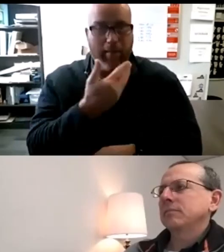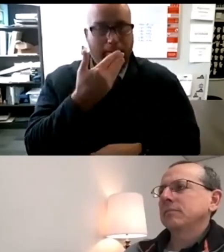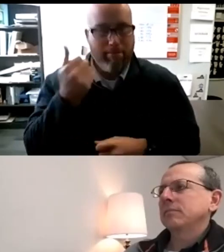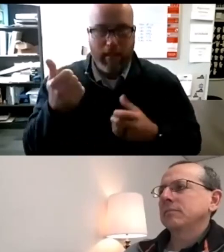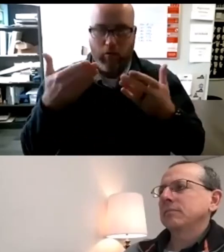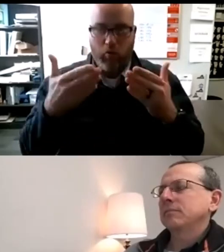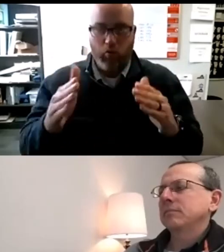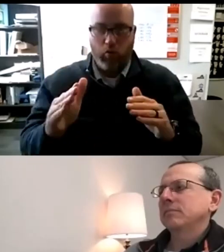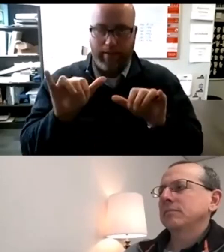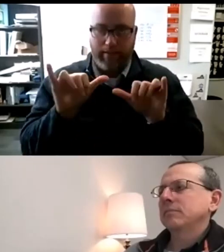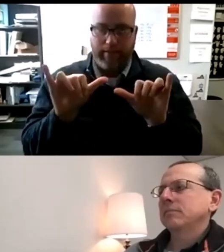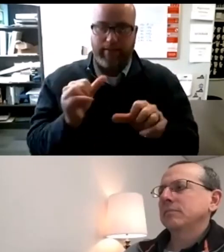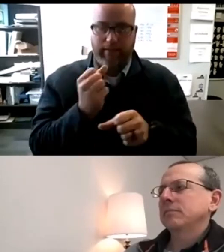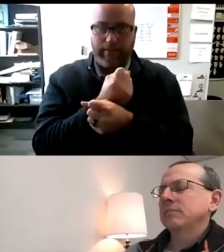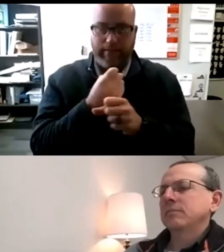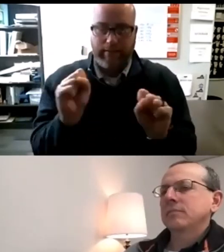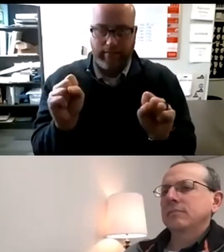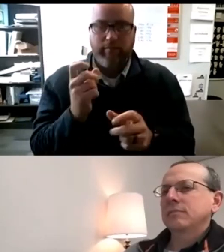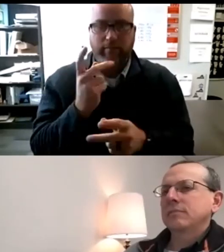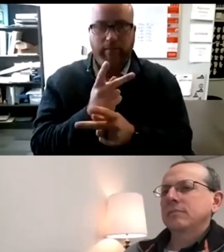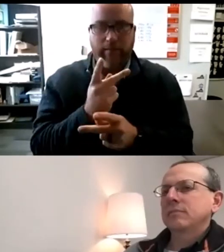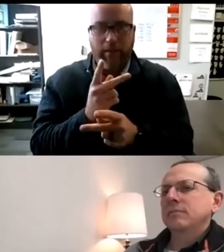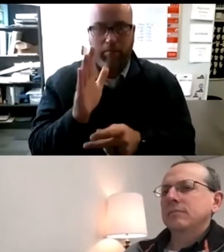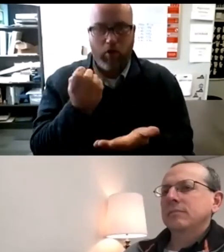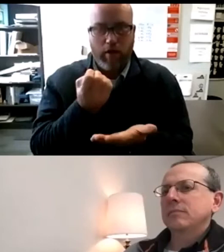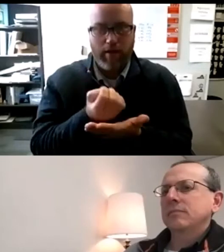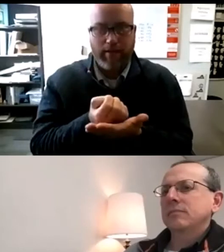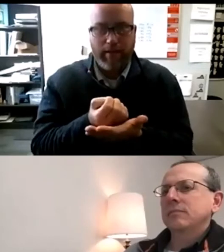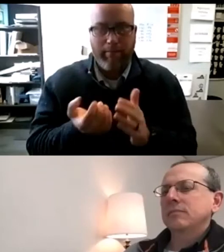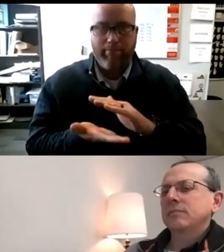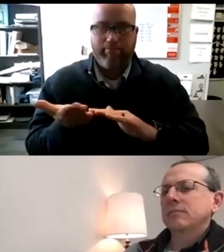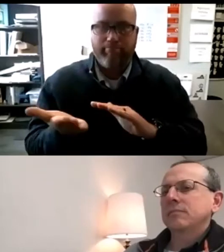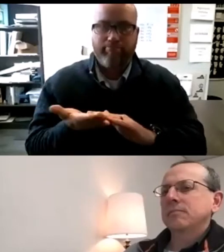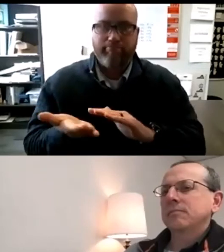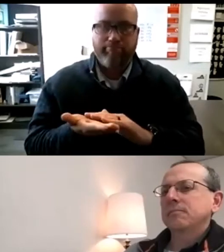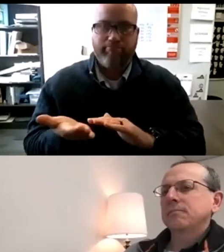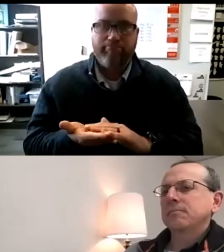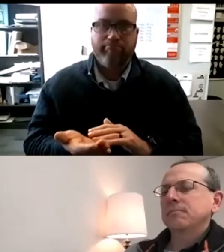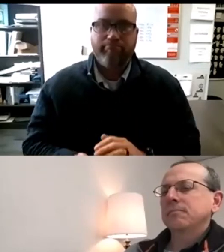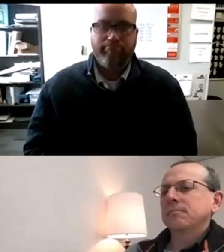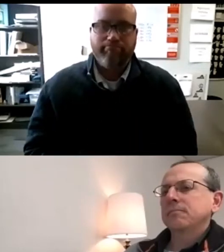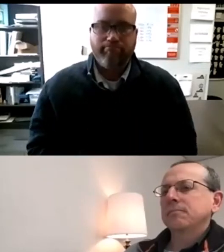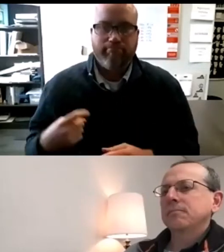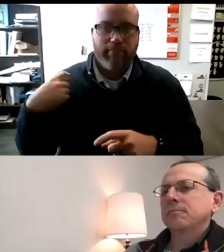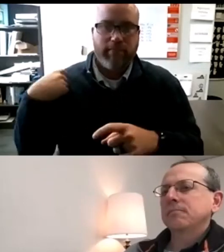stay safe, and to keep our economy functioning.